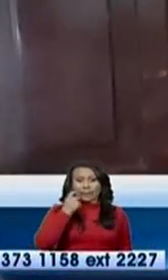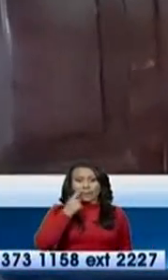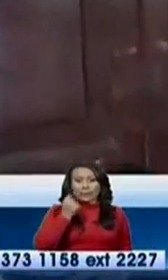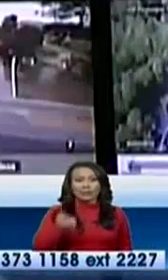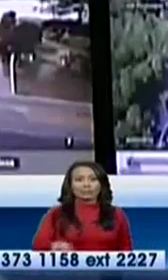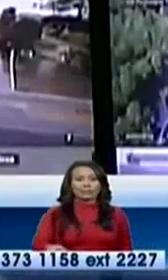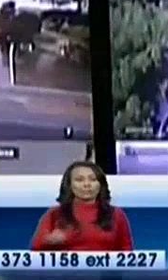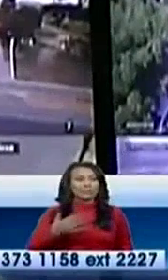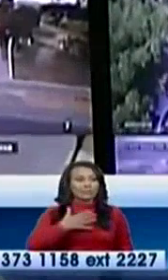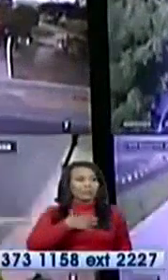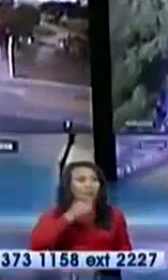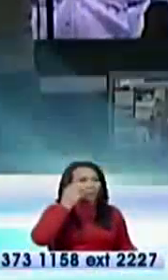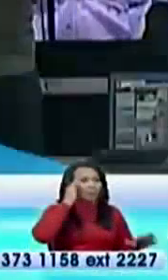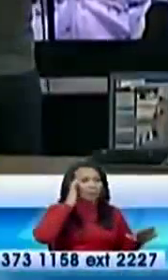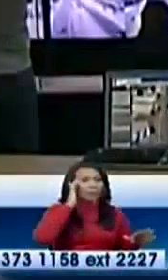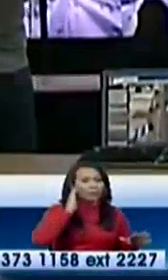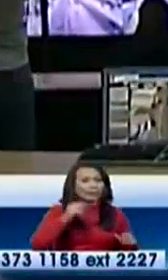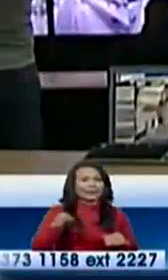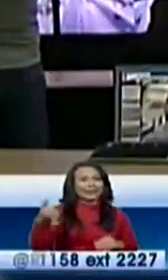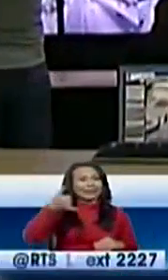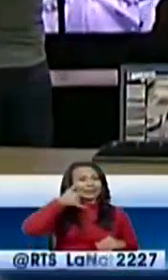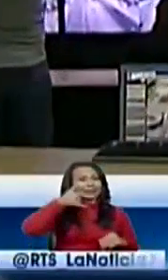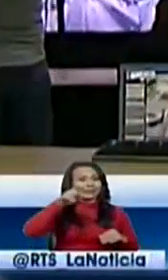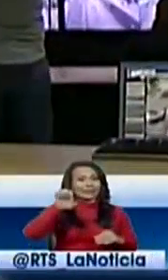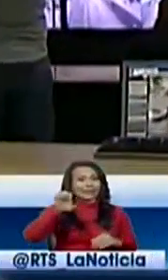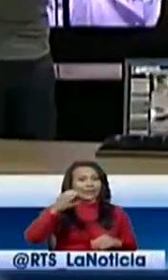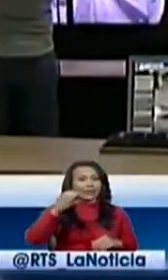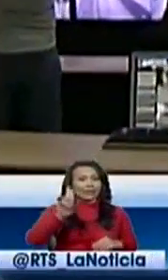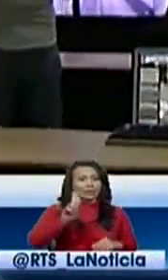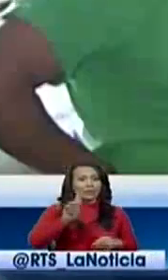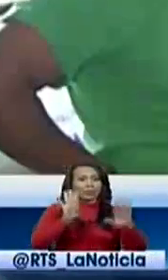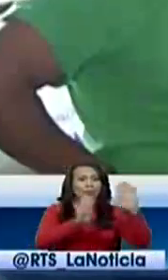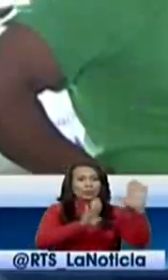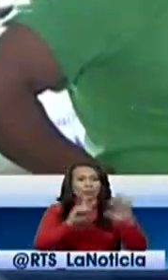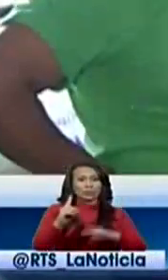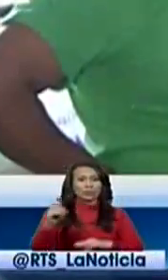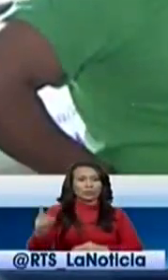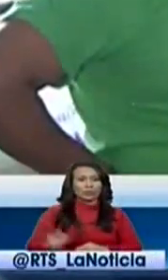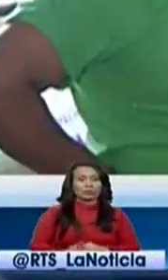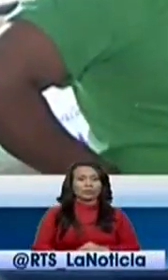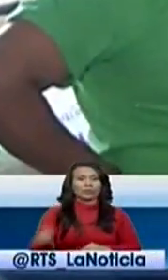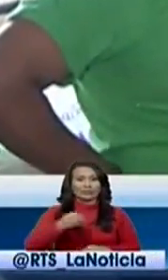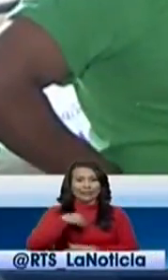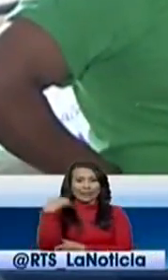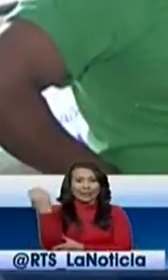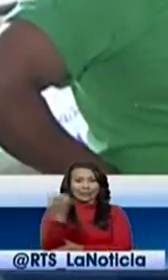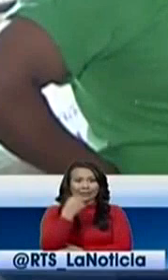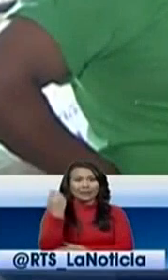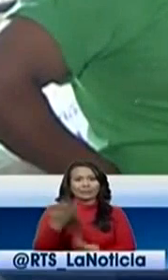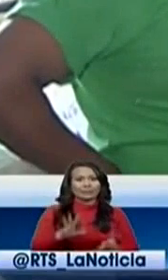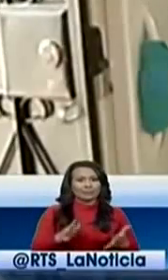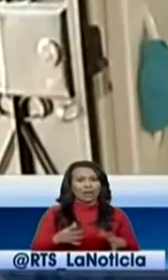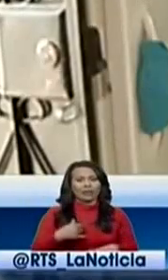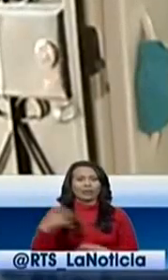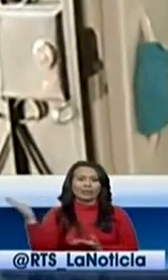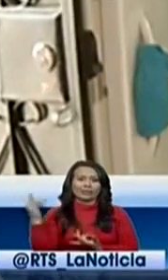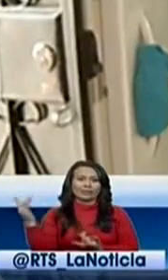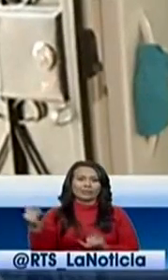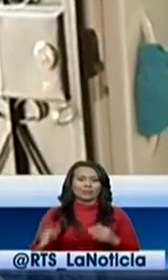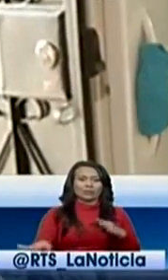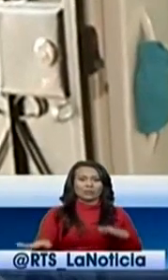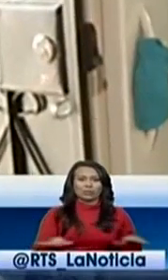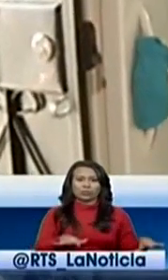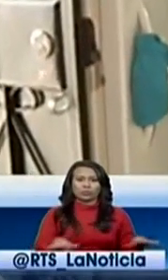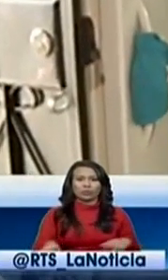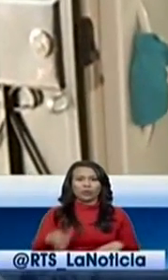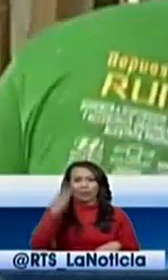había pasado. Según el ECU 911, no hubo ninguna emergencia. Ellos esperan que el suelo no vuelva a calentarse, pues se les